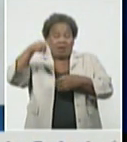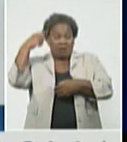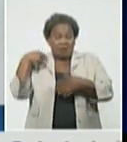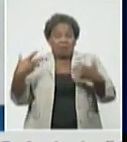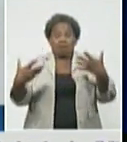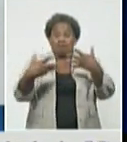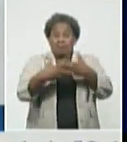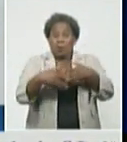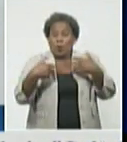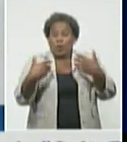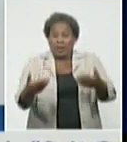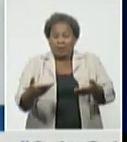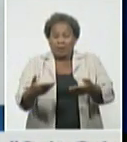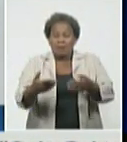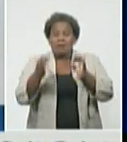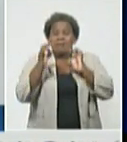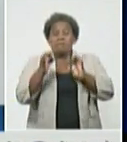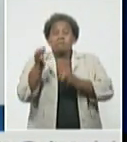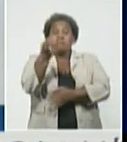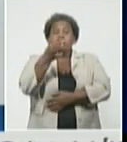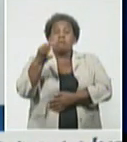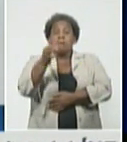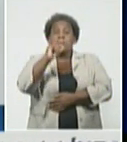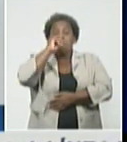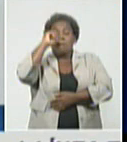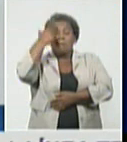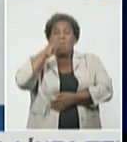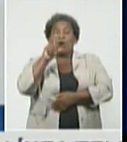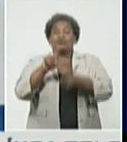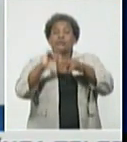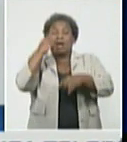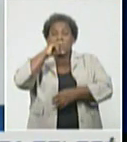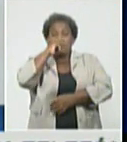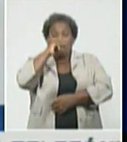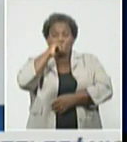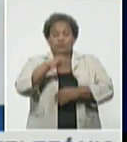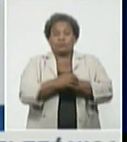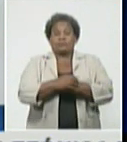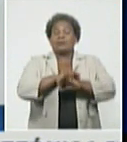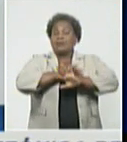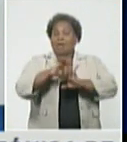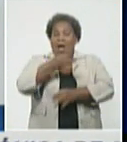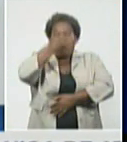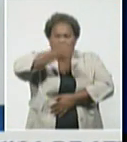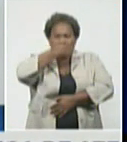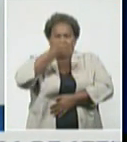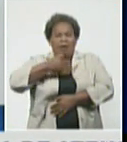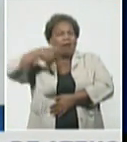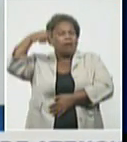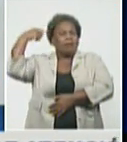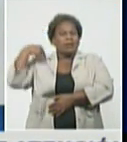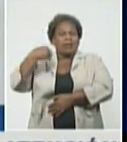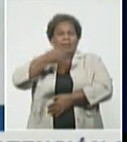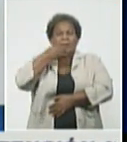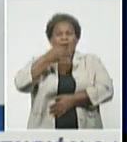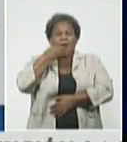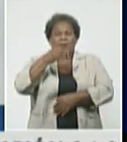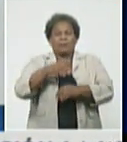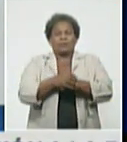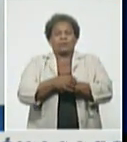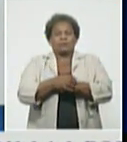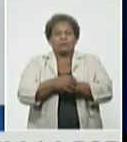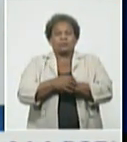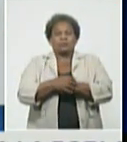el evento del municipio Bauta, del cual hablamos ayer, y solo